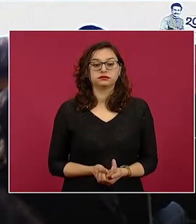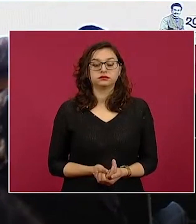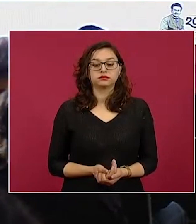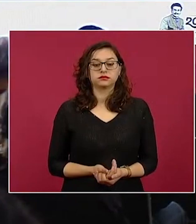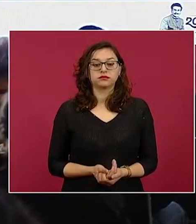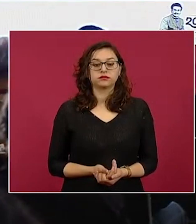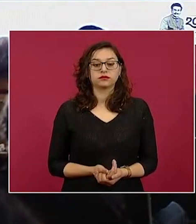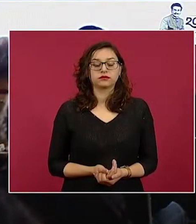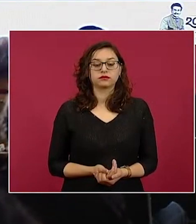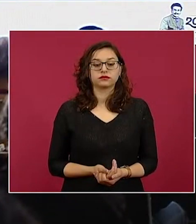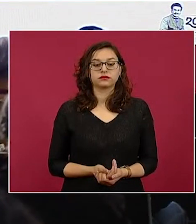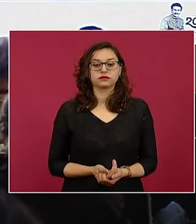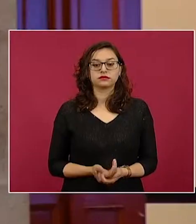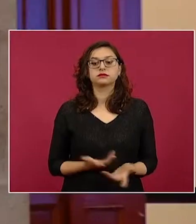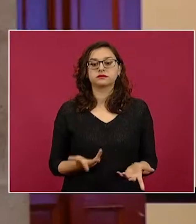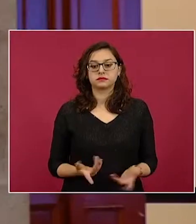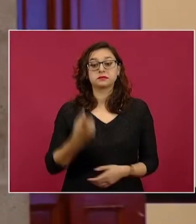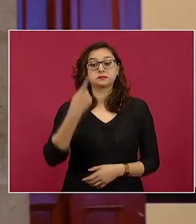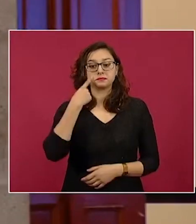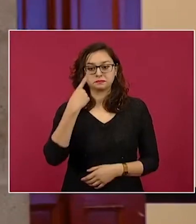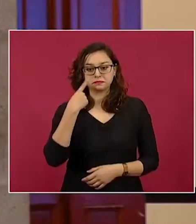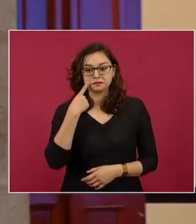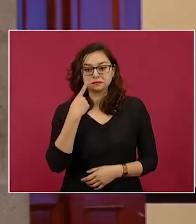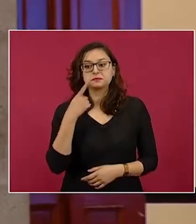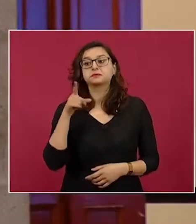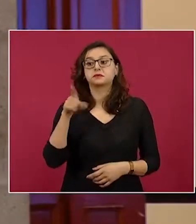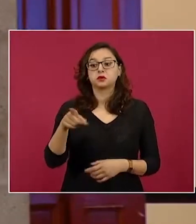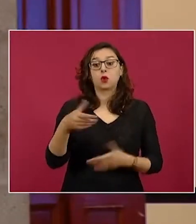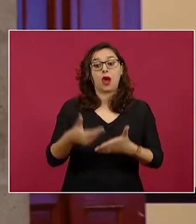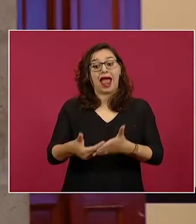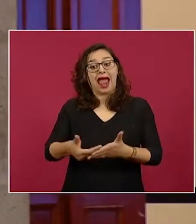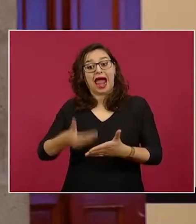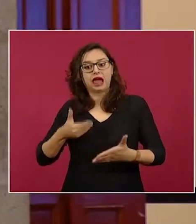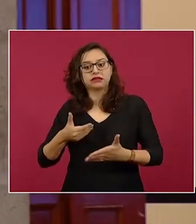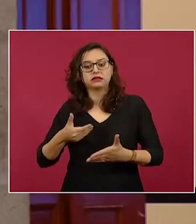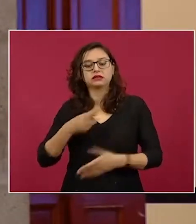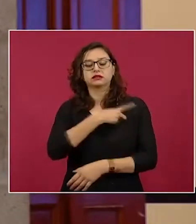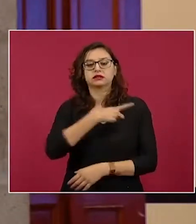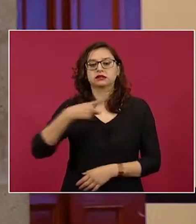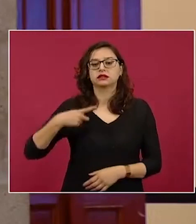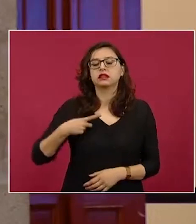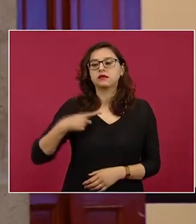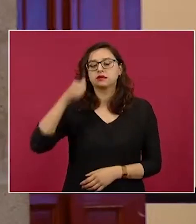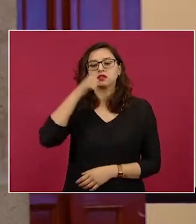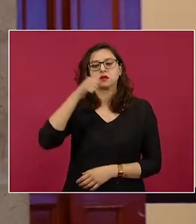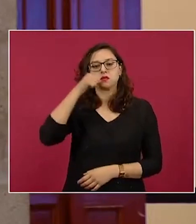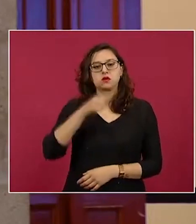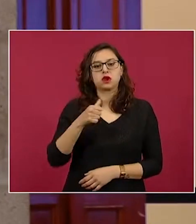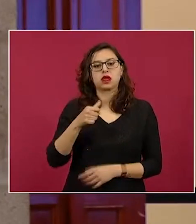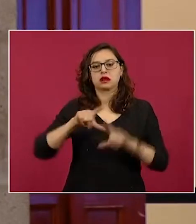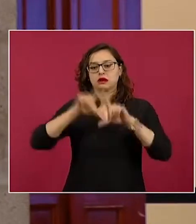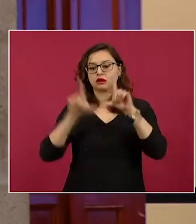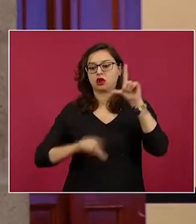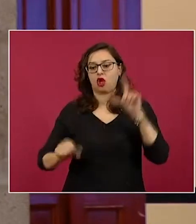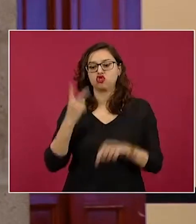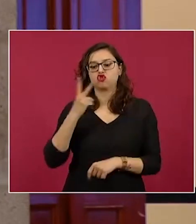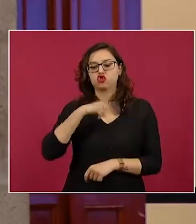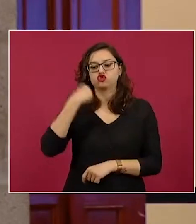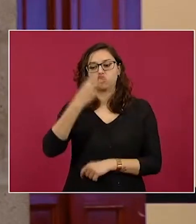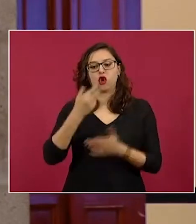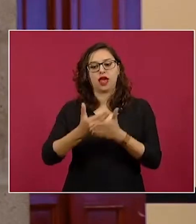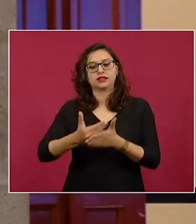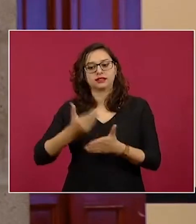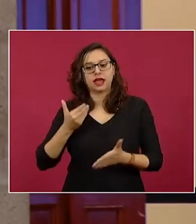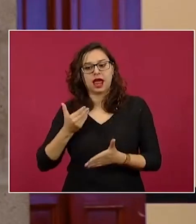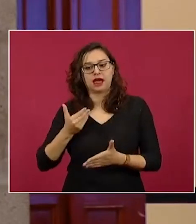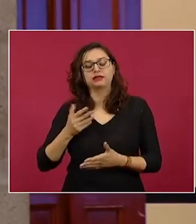En ese sentido, si hacemos los comparativos de los tiempos de espera, en todos los casos con excepción de la ruta del